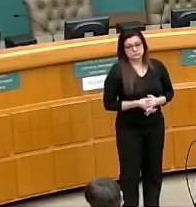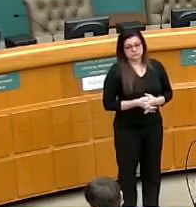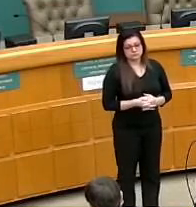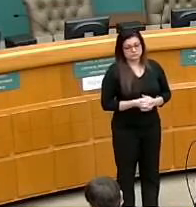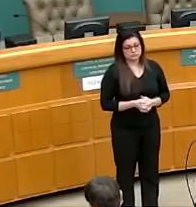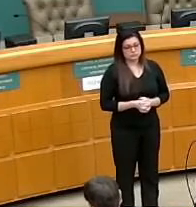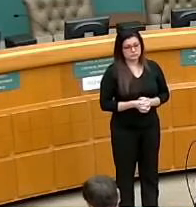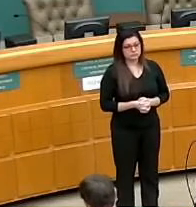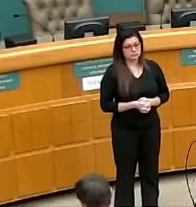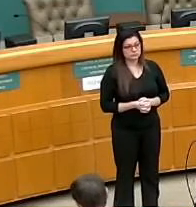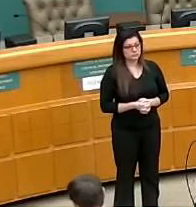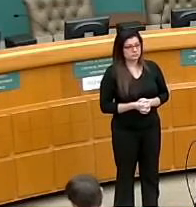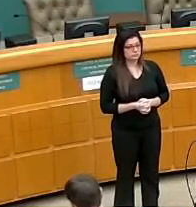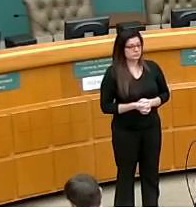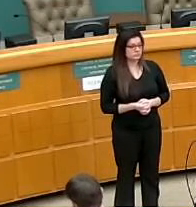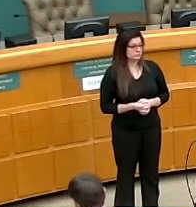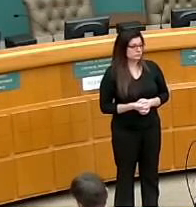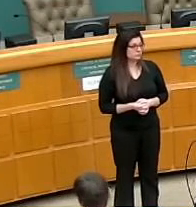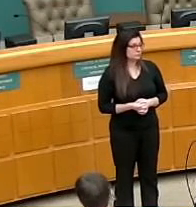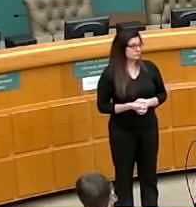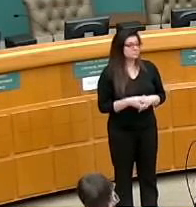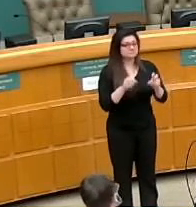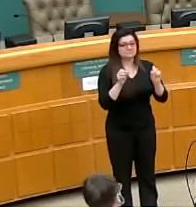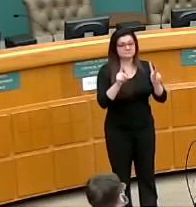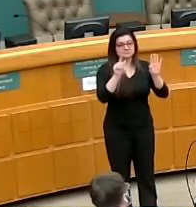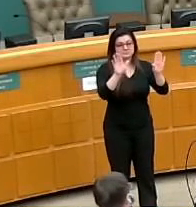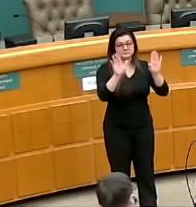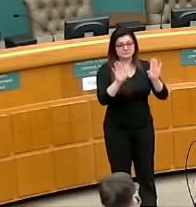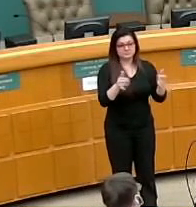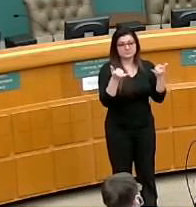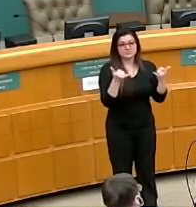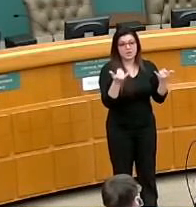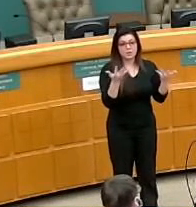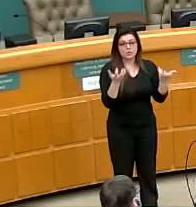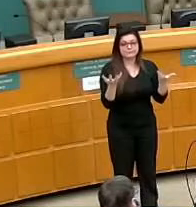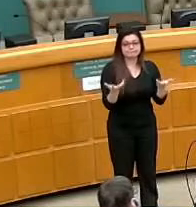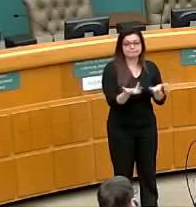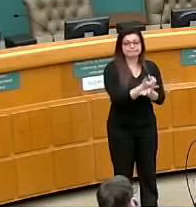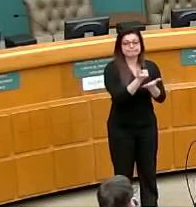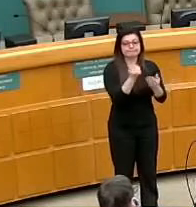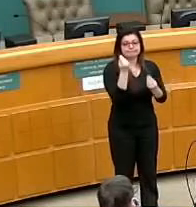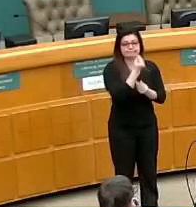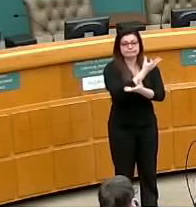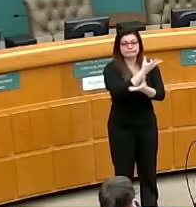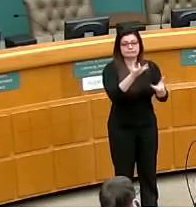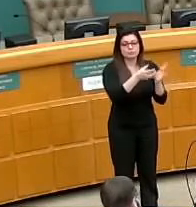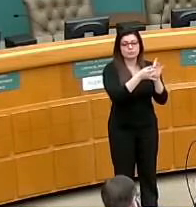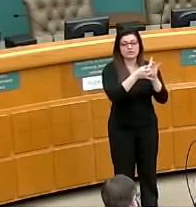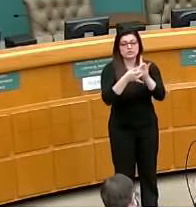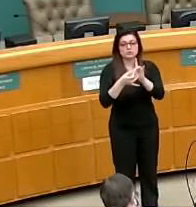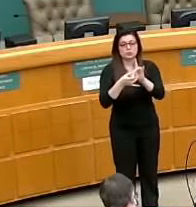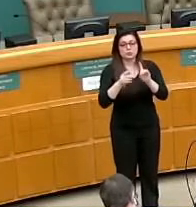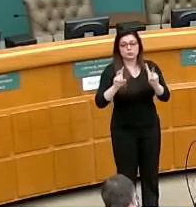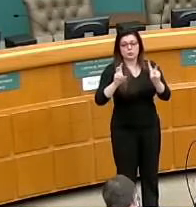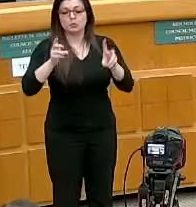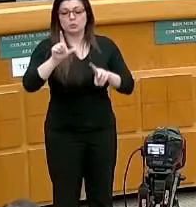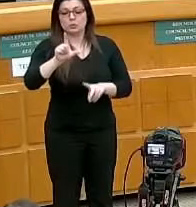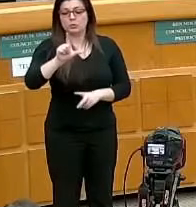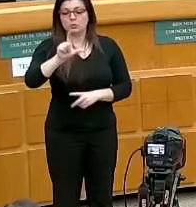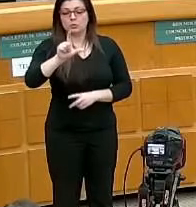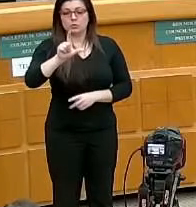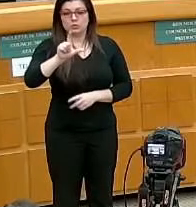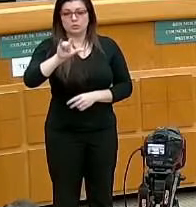distancia entre cada vehículo. Okay, great. Now, I just want to give a quick update on our LIFT Fund Small Business